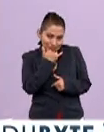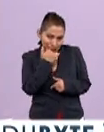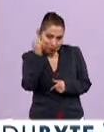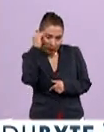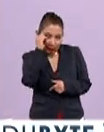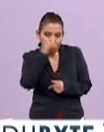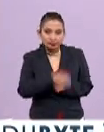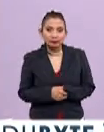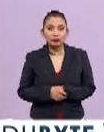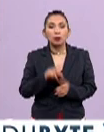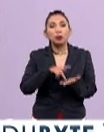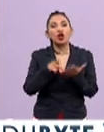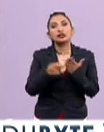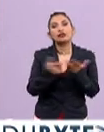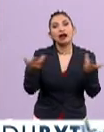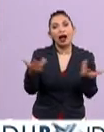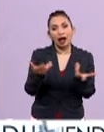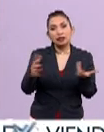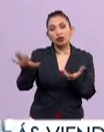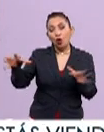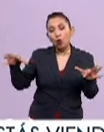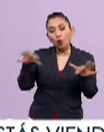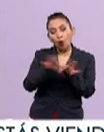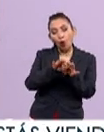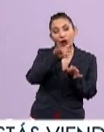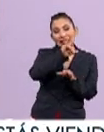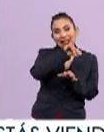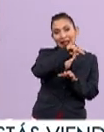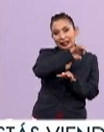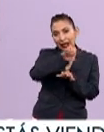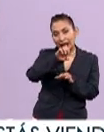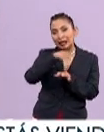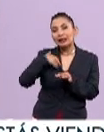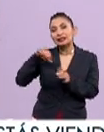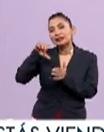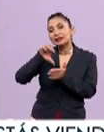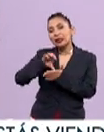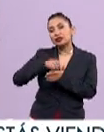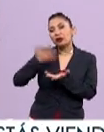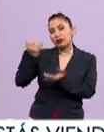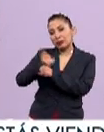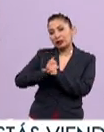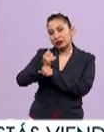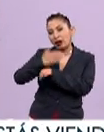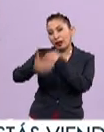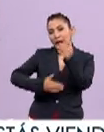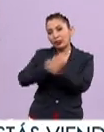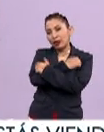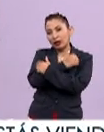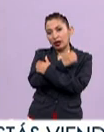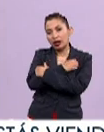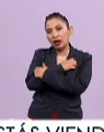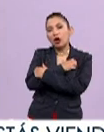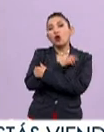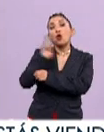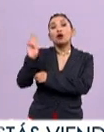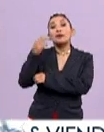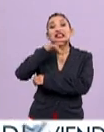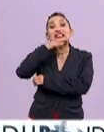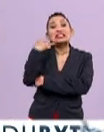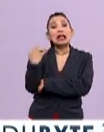opinar. Un proyecto que realizan en conjunto el INE y el Centro de Investigación Avanzada en Educación de la Universidad de